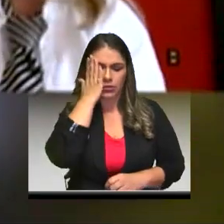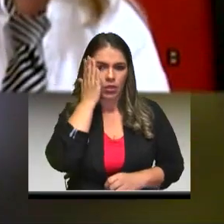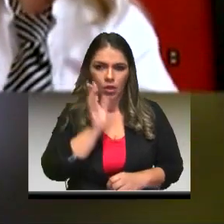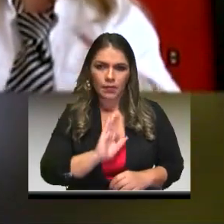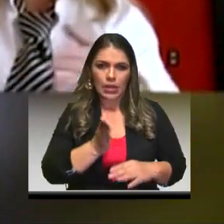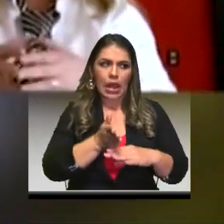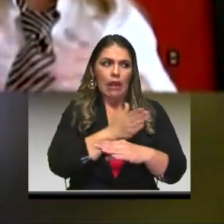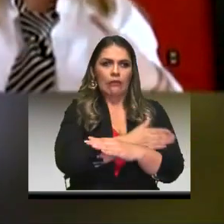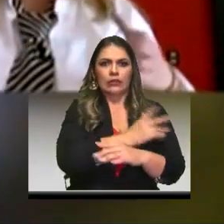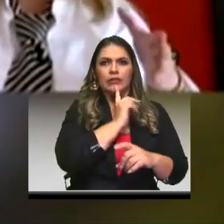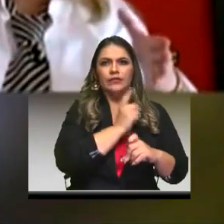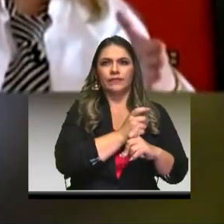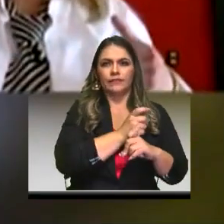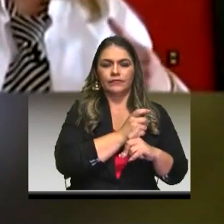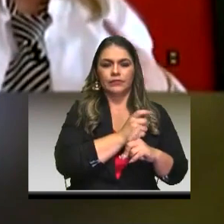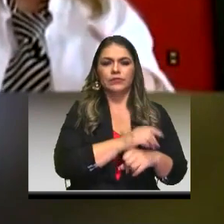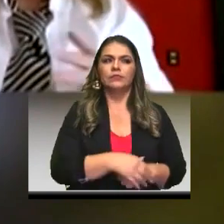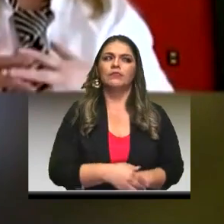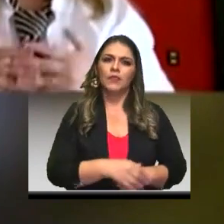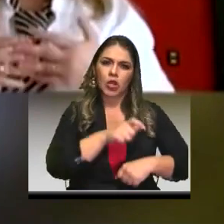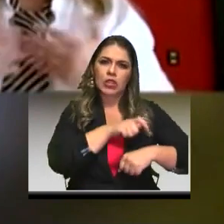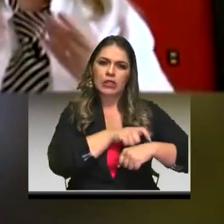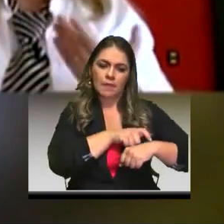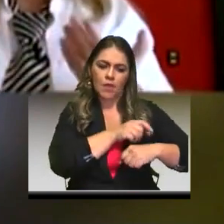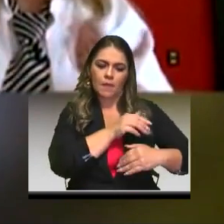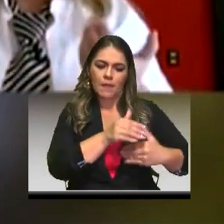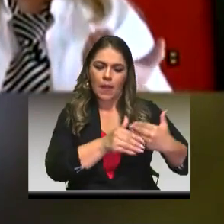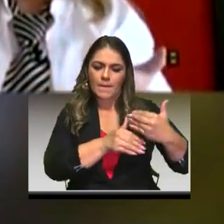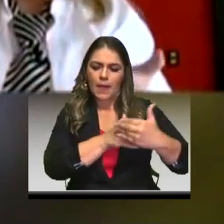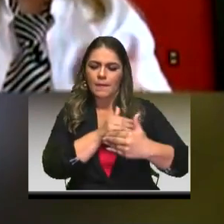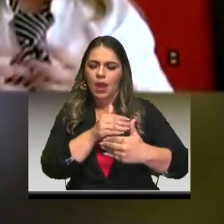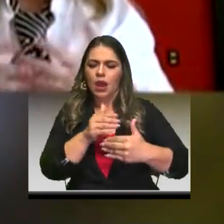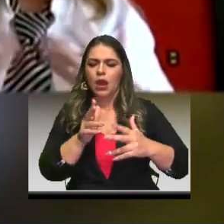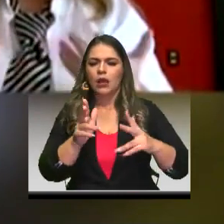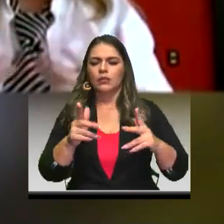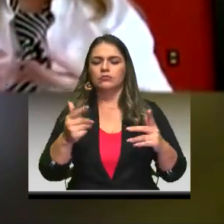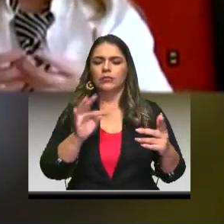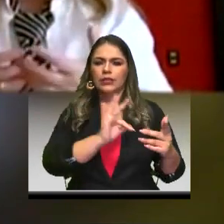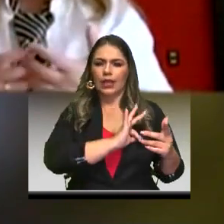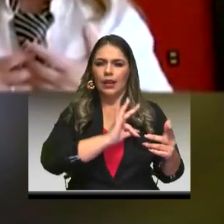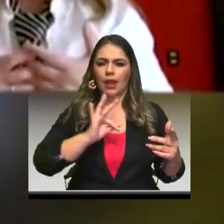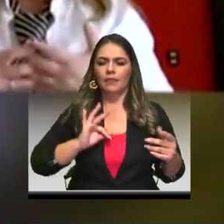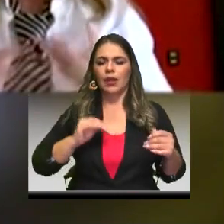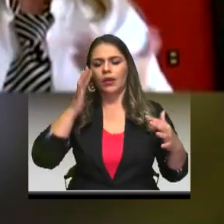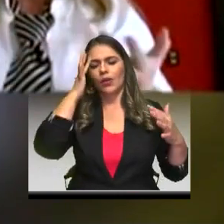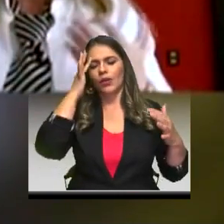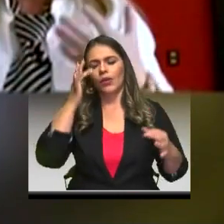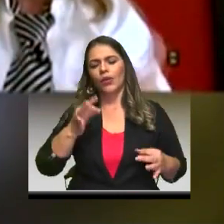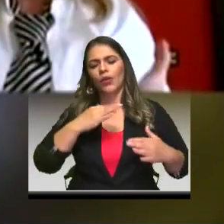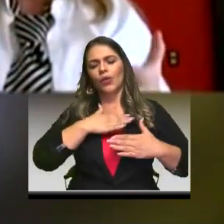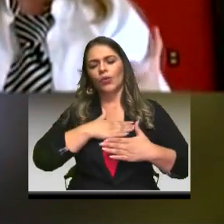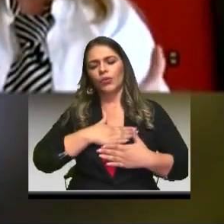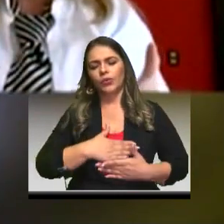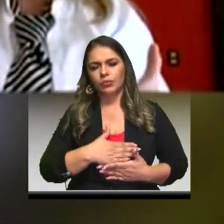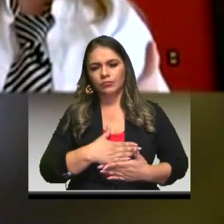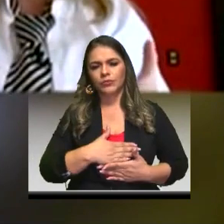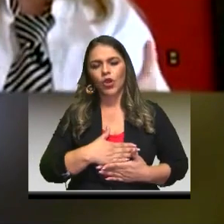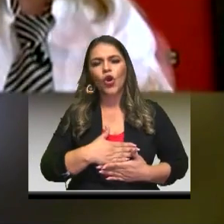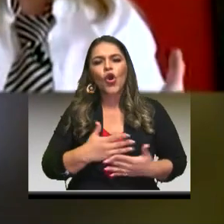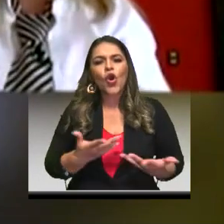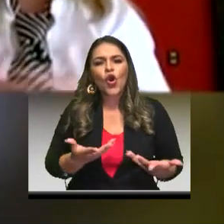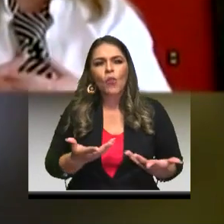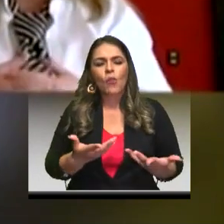Y lo que he aprendido con el tiempo y lo que he manejado en terapia ha sido el cómo